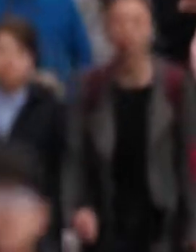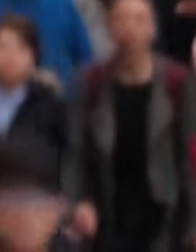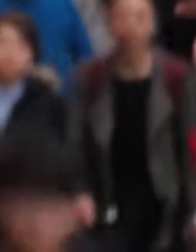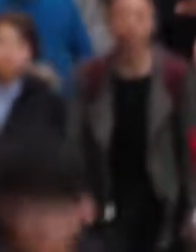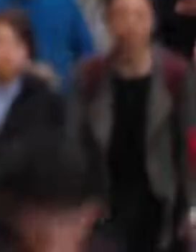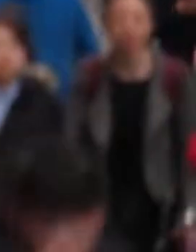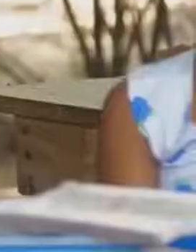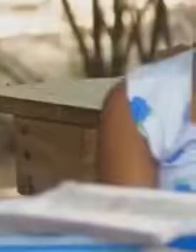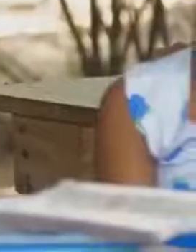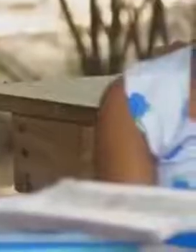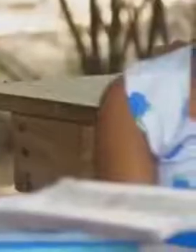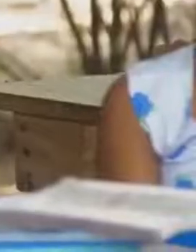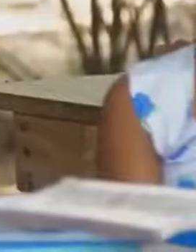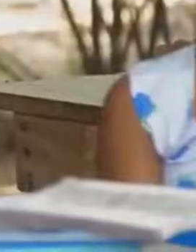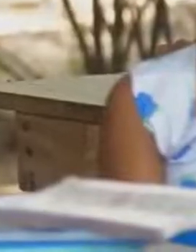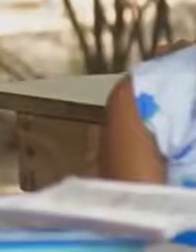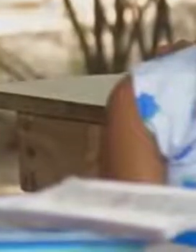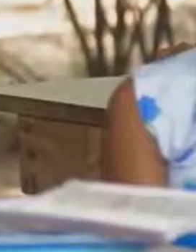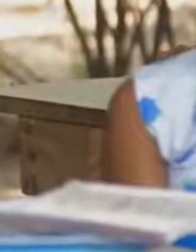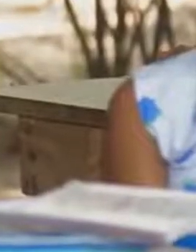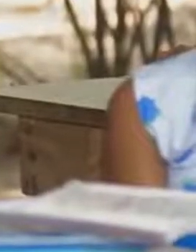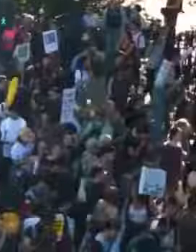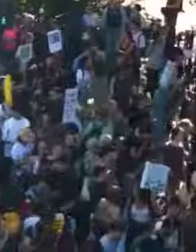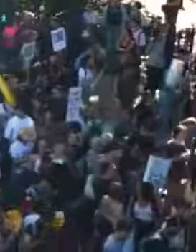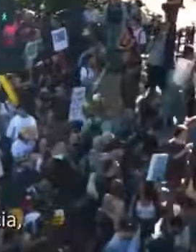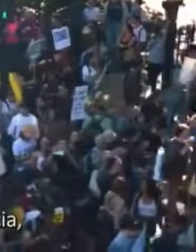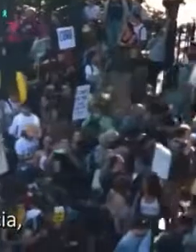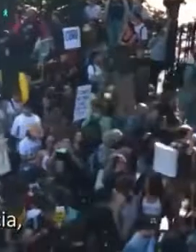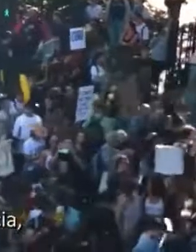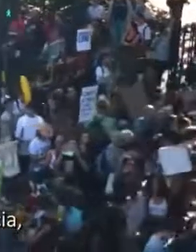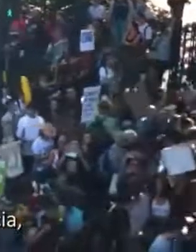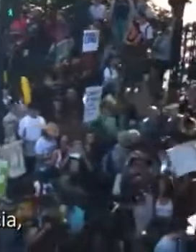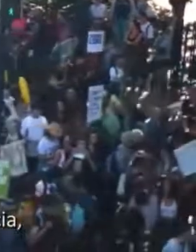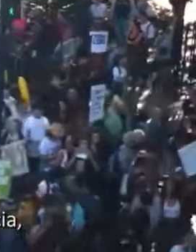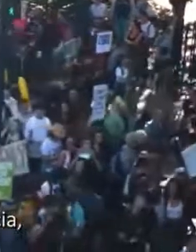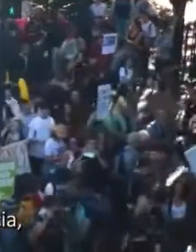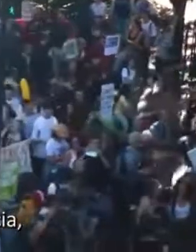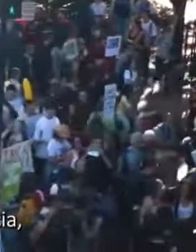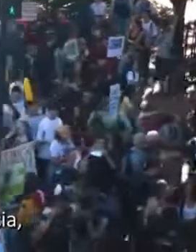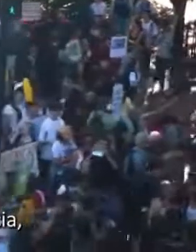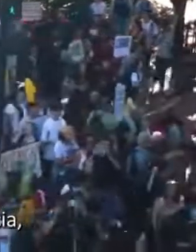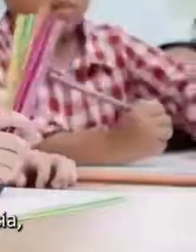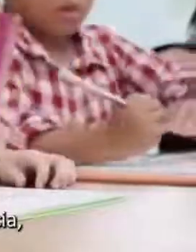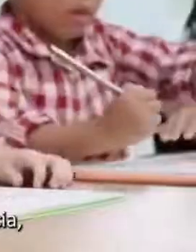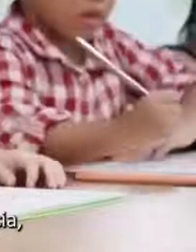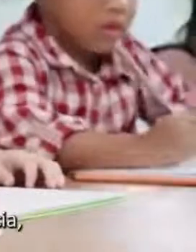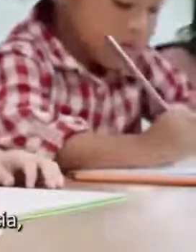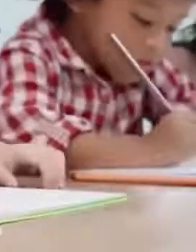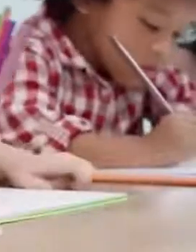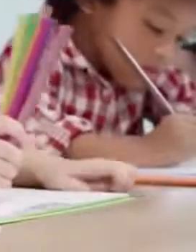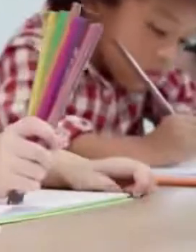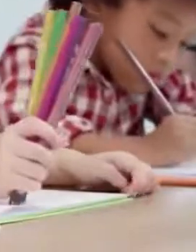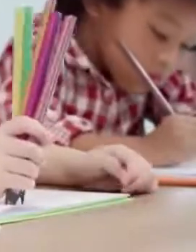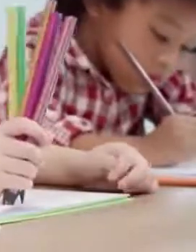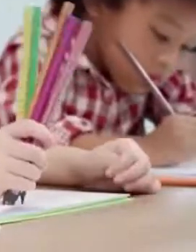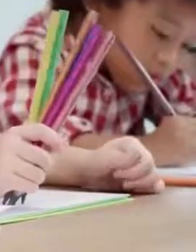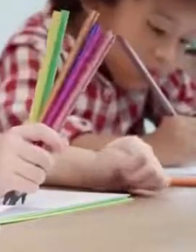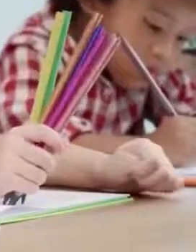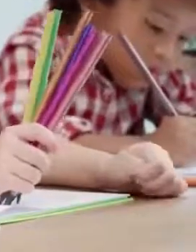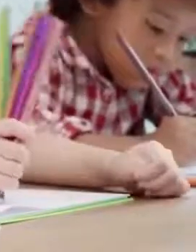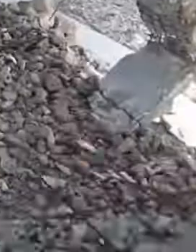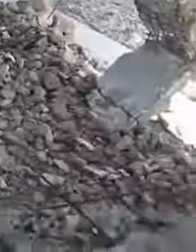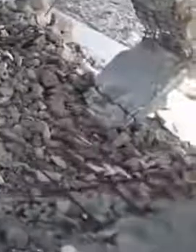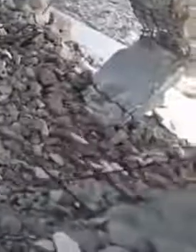tenemos hoy la gran obligación de garantizar a las generaciones futuras que vivirán en un mundo de derechos humanos y abundancia, no